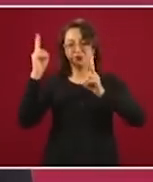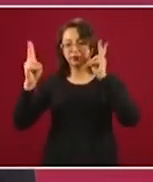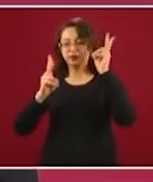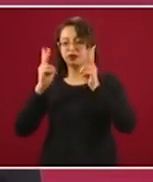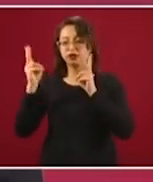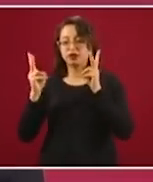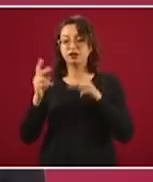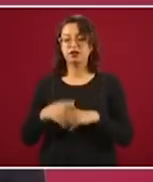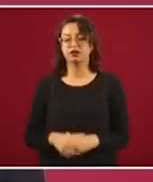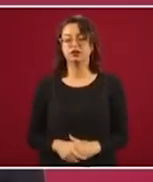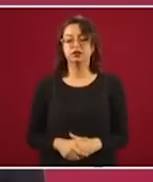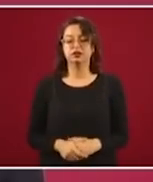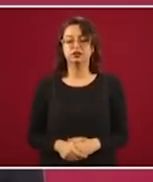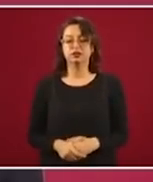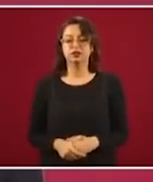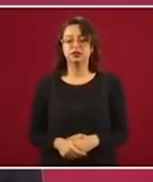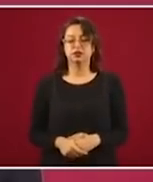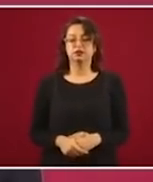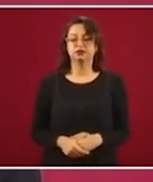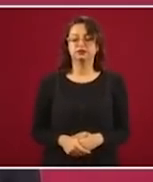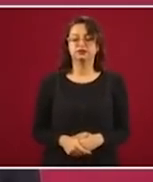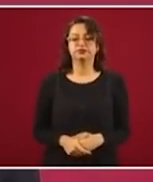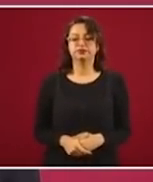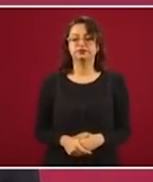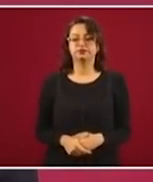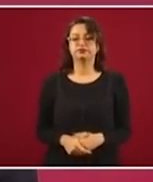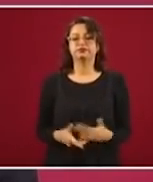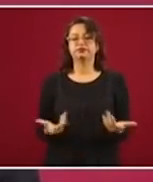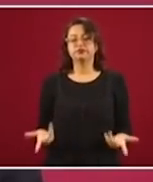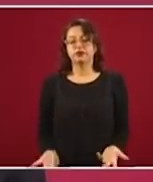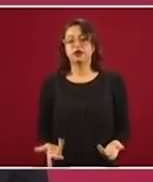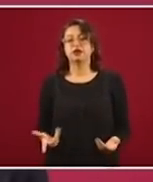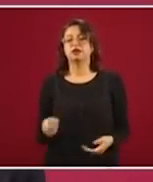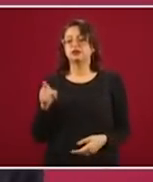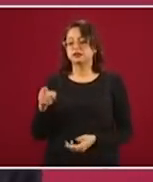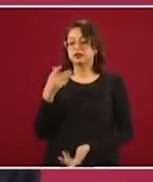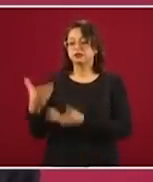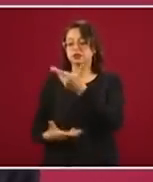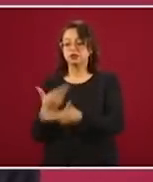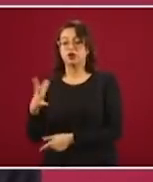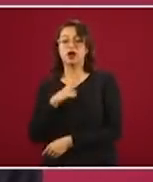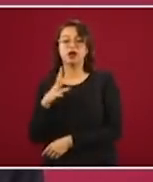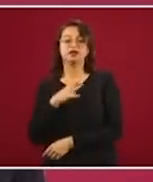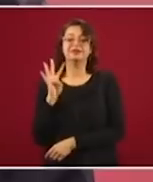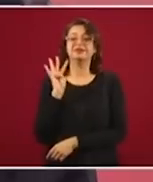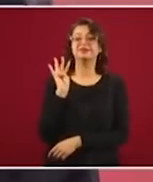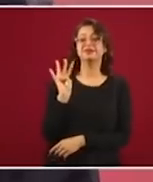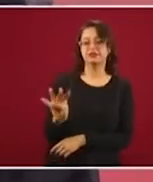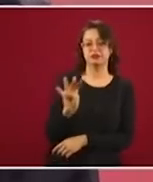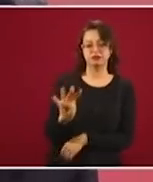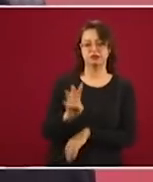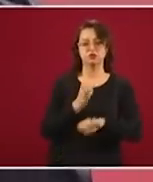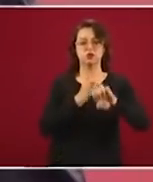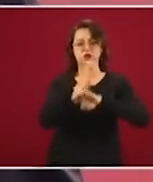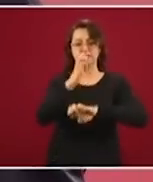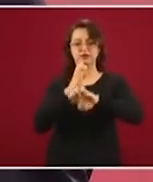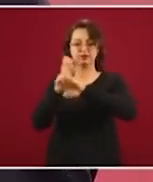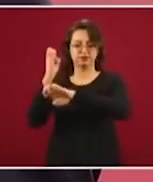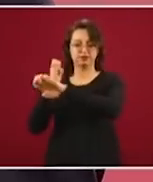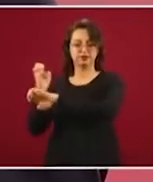Tenemos este servicio en 19 estados, ¿sí? Porque,